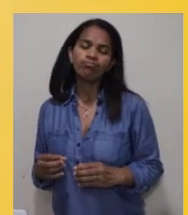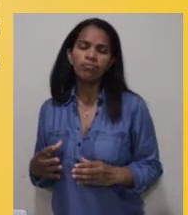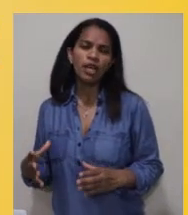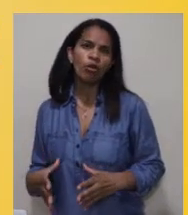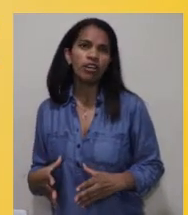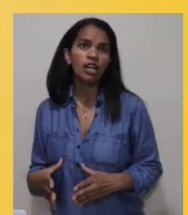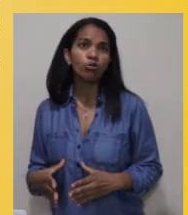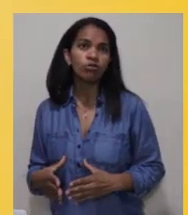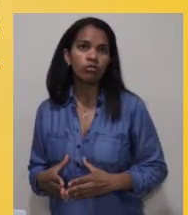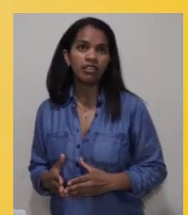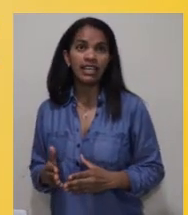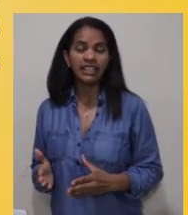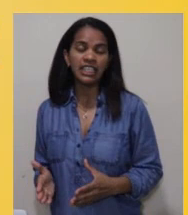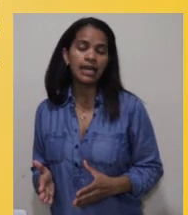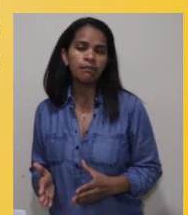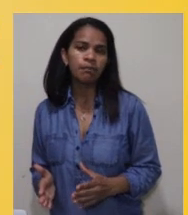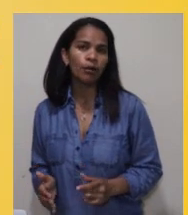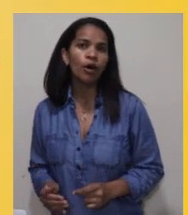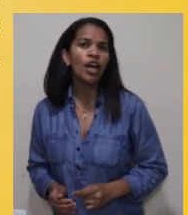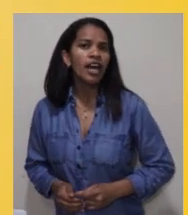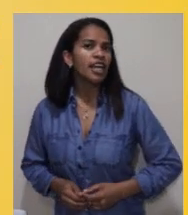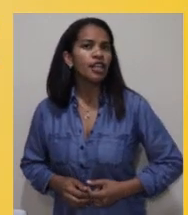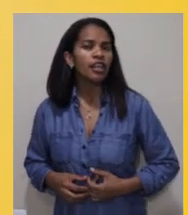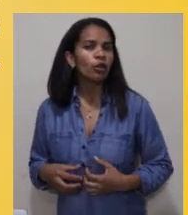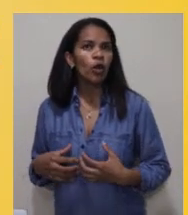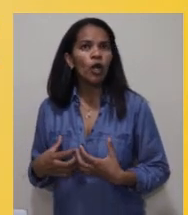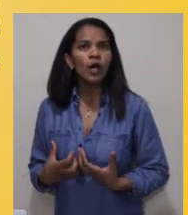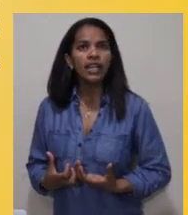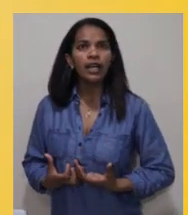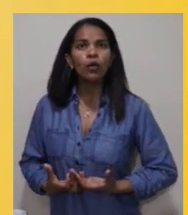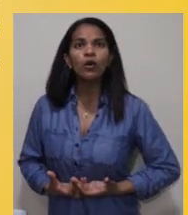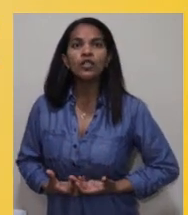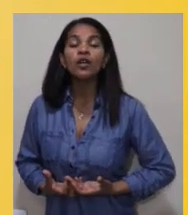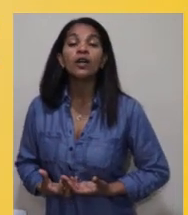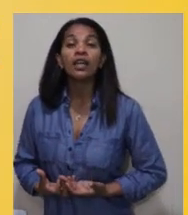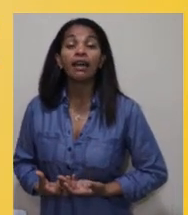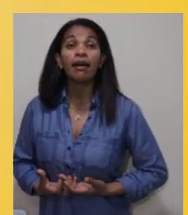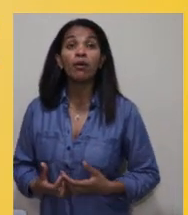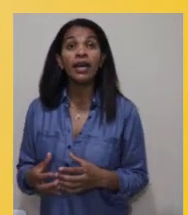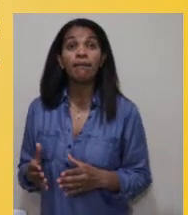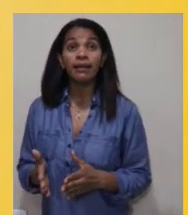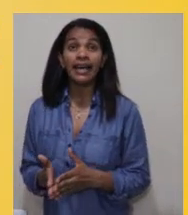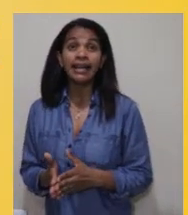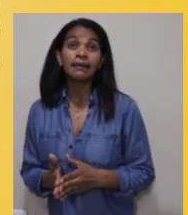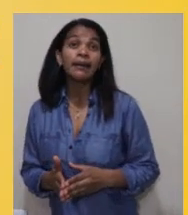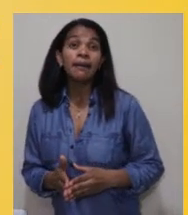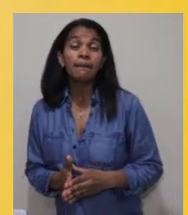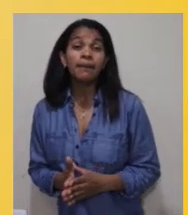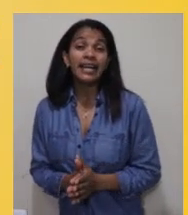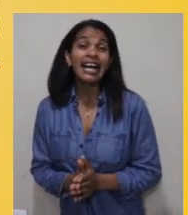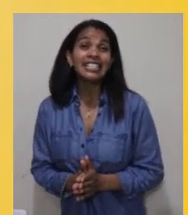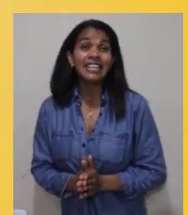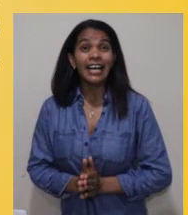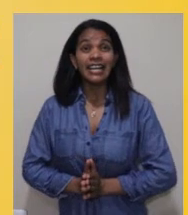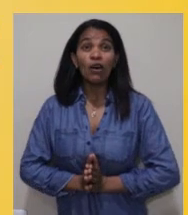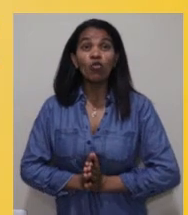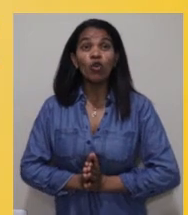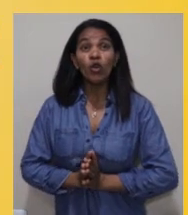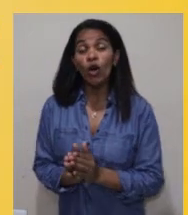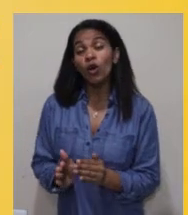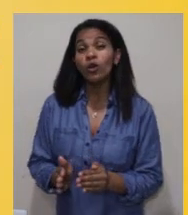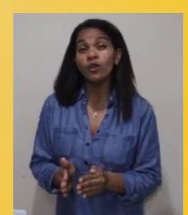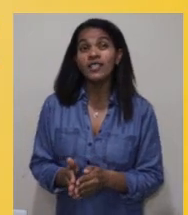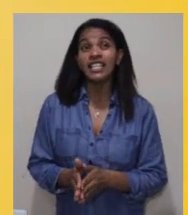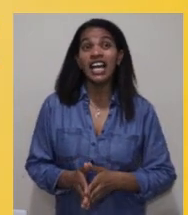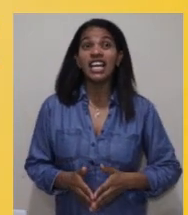hacer mejor el uso del tiempo y de todos los recursos que vamos a emplear para llegar a